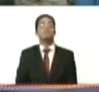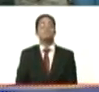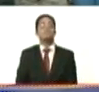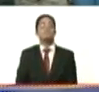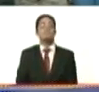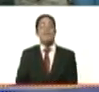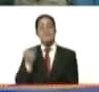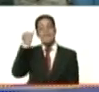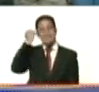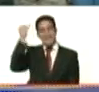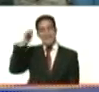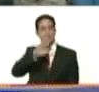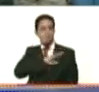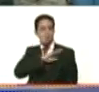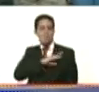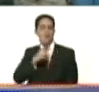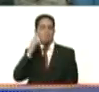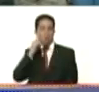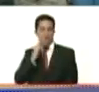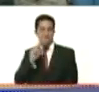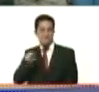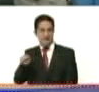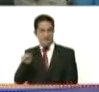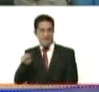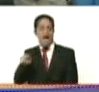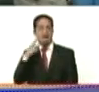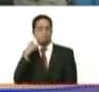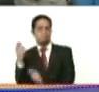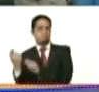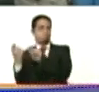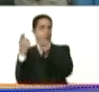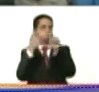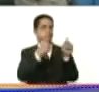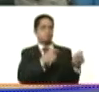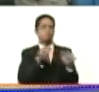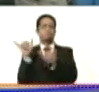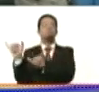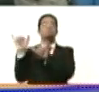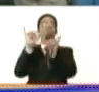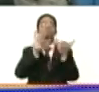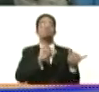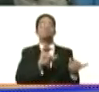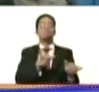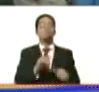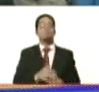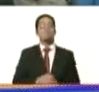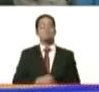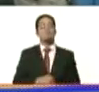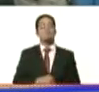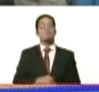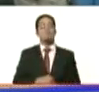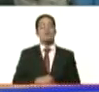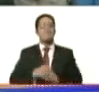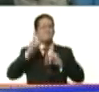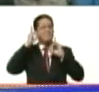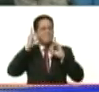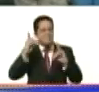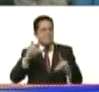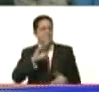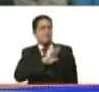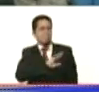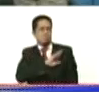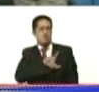del siglo XXI, los conceptos del chavismo verdadero, de la dignidad